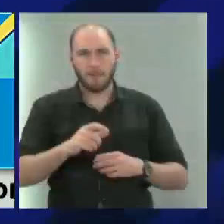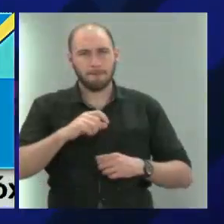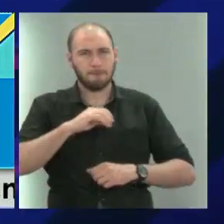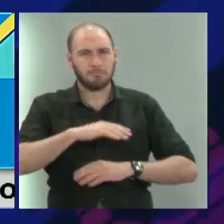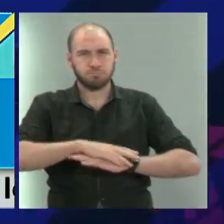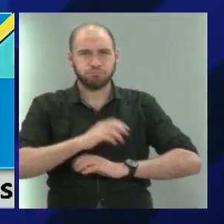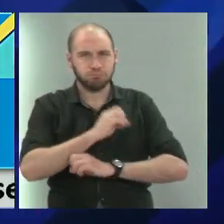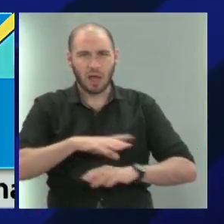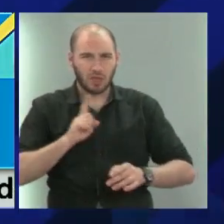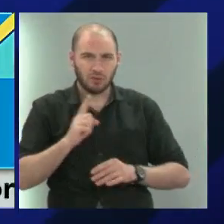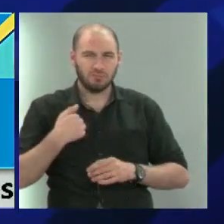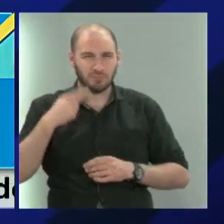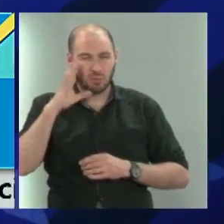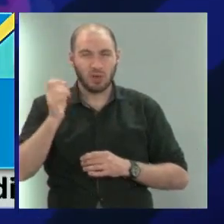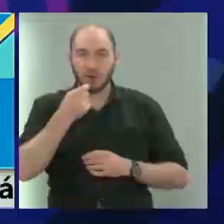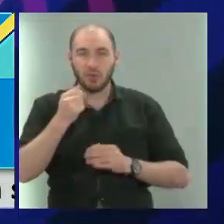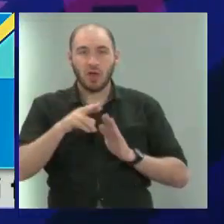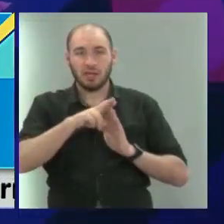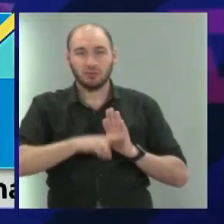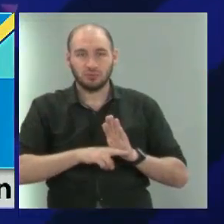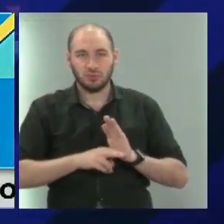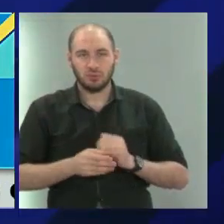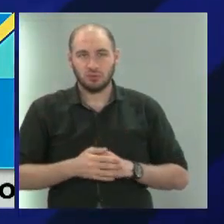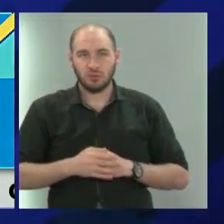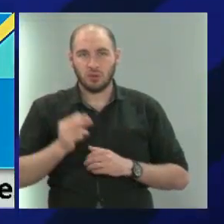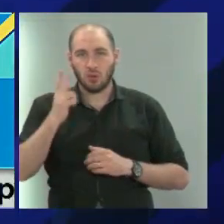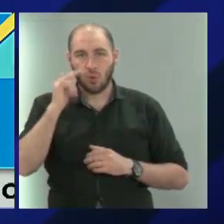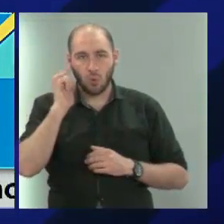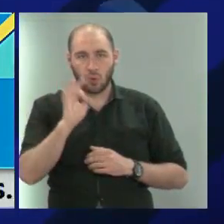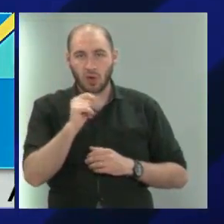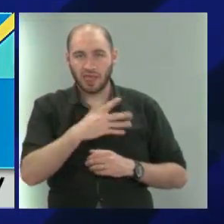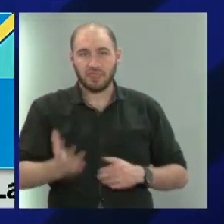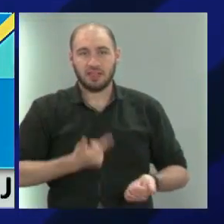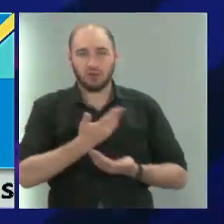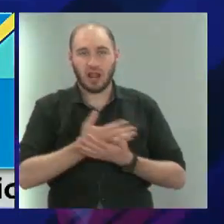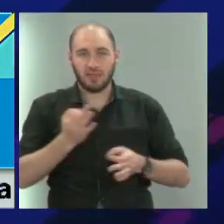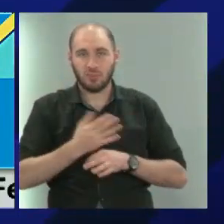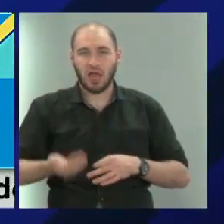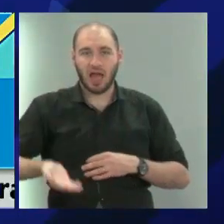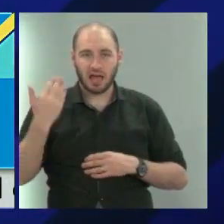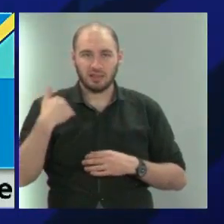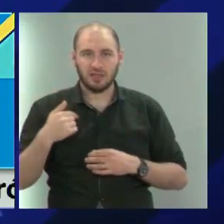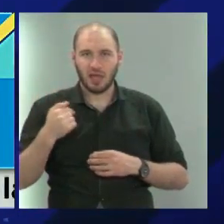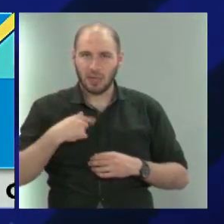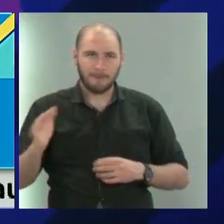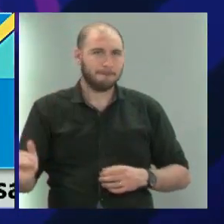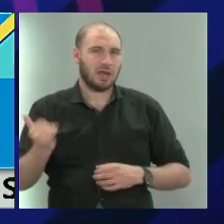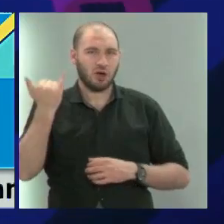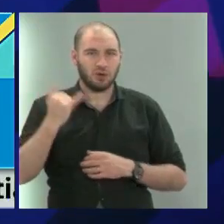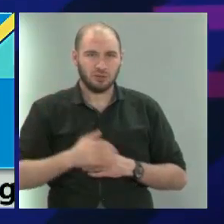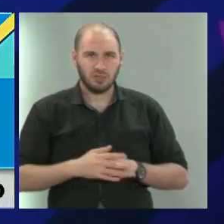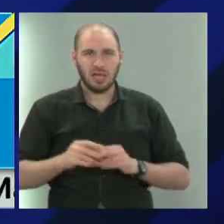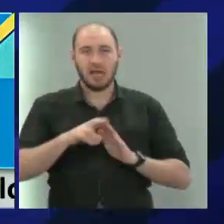mal. Claro. Yo recuerdo, por ejemplo, una resolución de Hugo cuando fue director general de escuela en su momento, que fue para mí una de las mejores, ¿no?